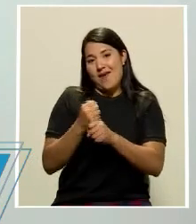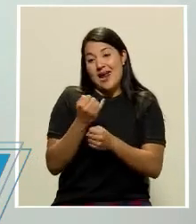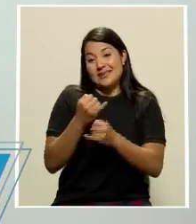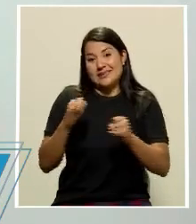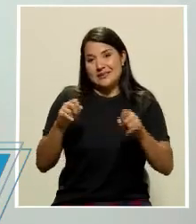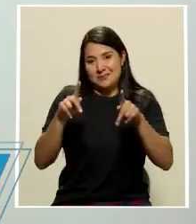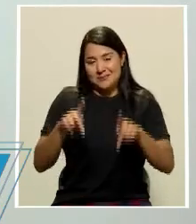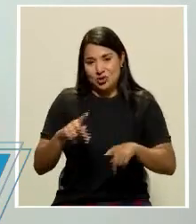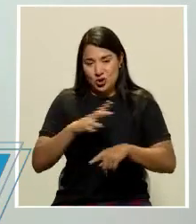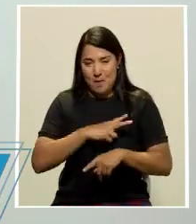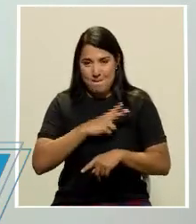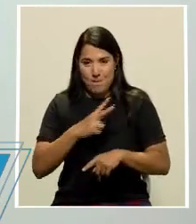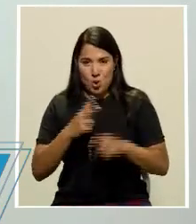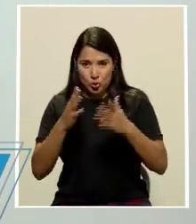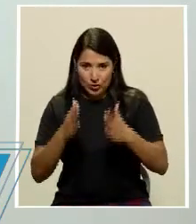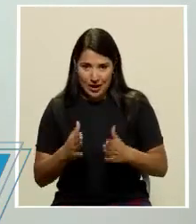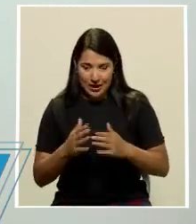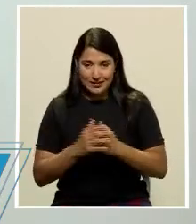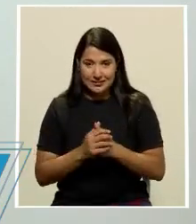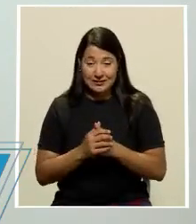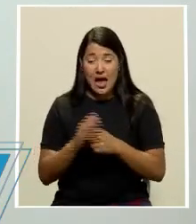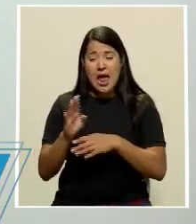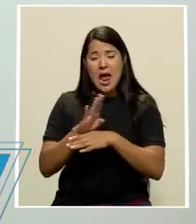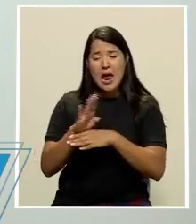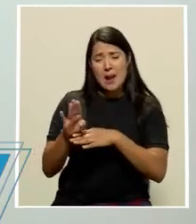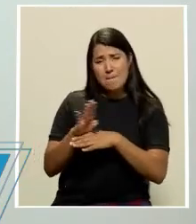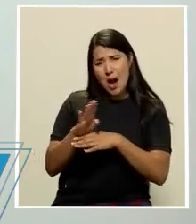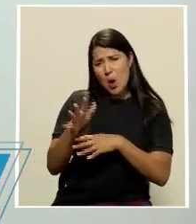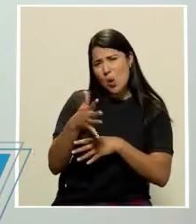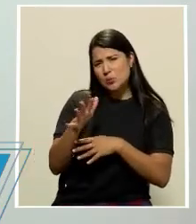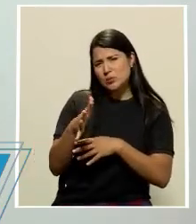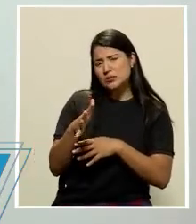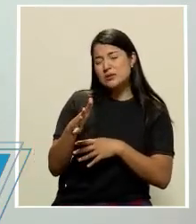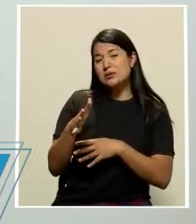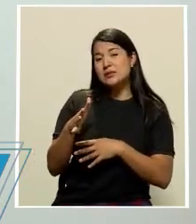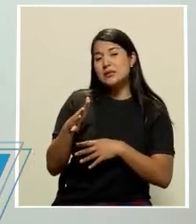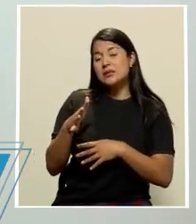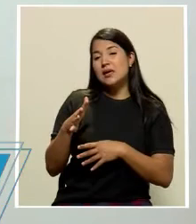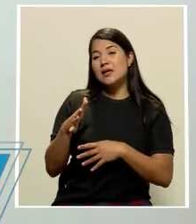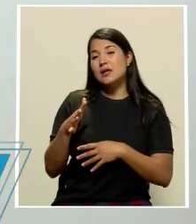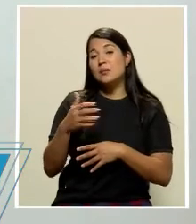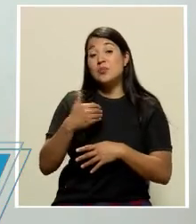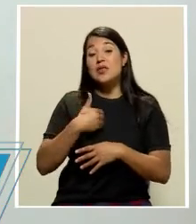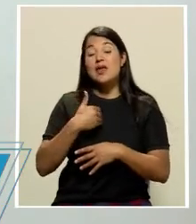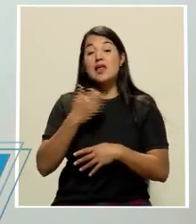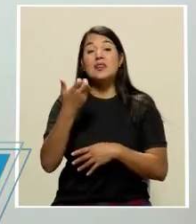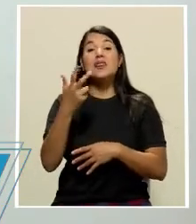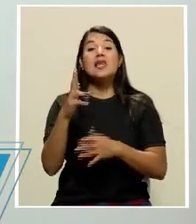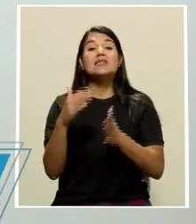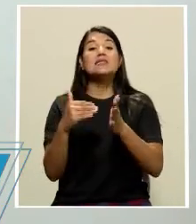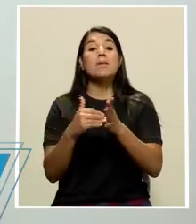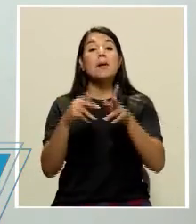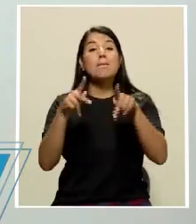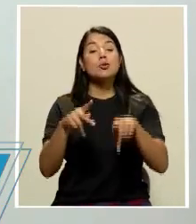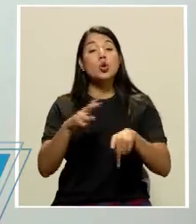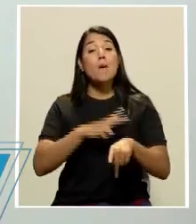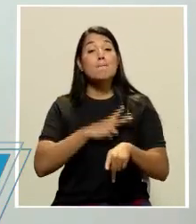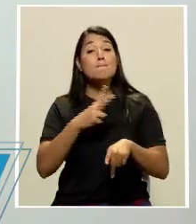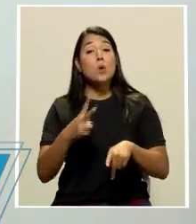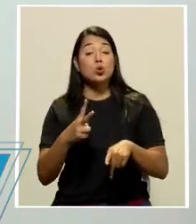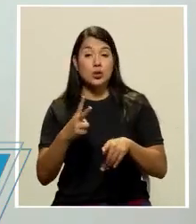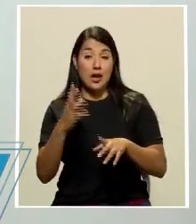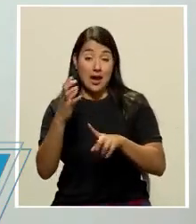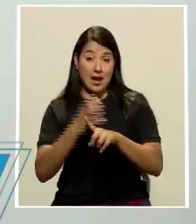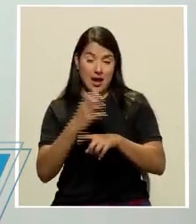los voluntarios. Estadísticamente, el banco recibe unos 13,000 voluntarios al año